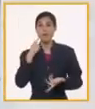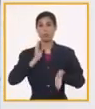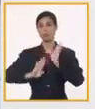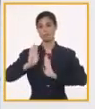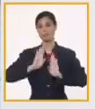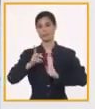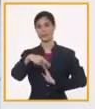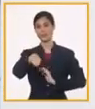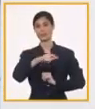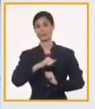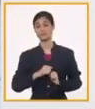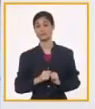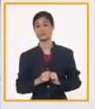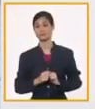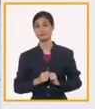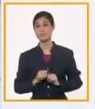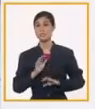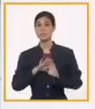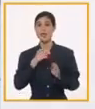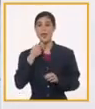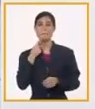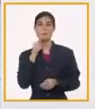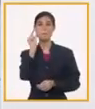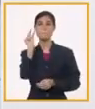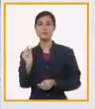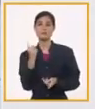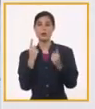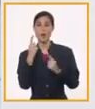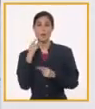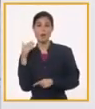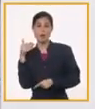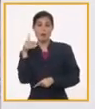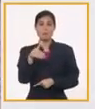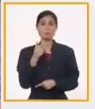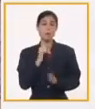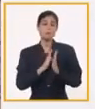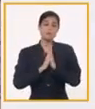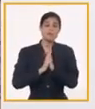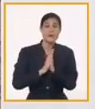etcétera, la gente acudía a él para que le hiciera